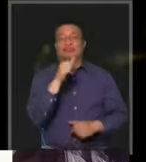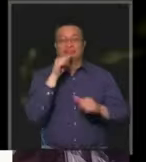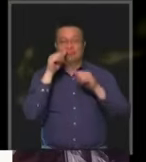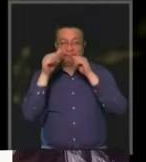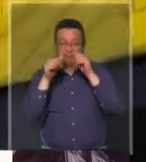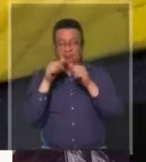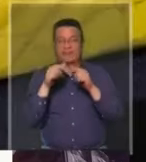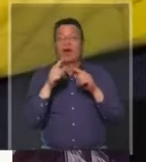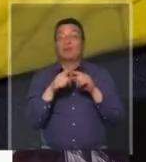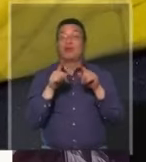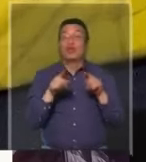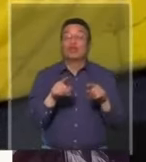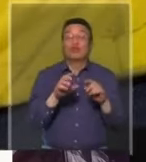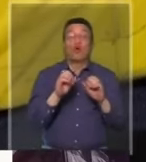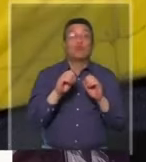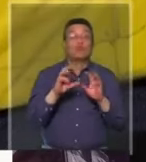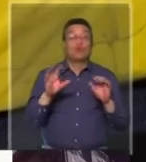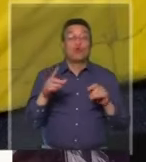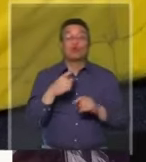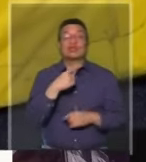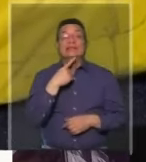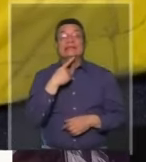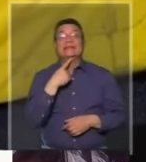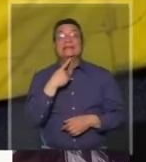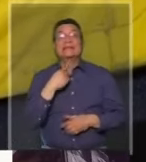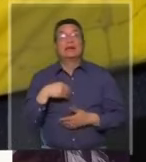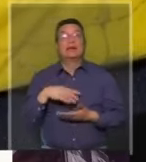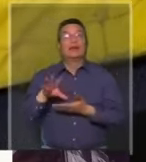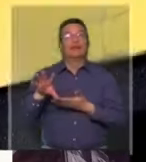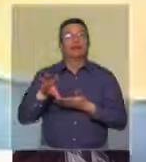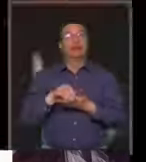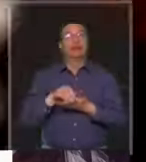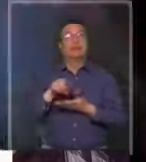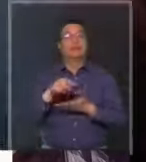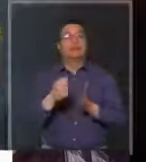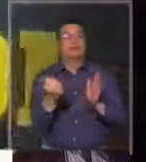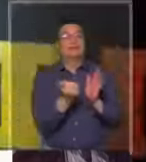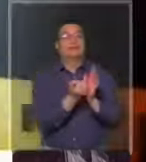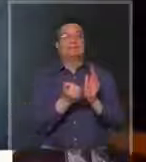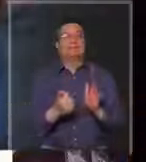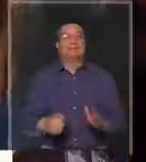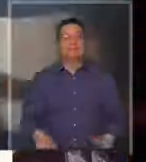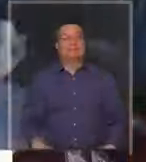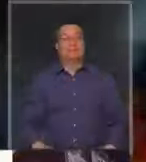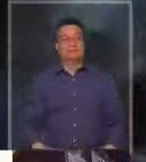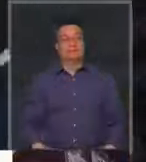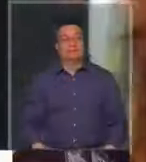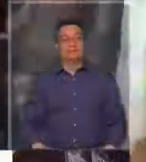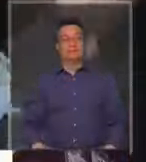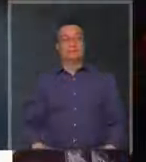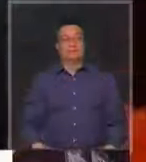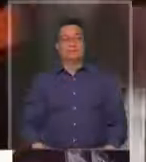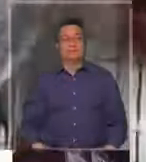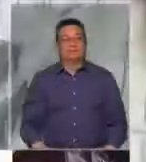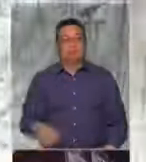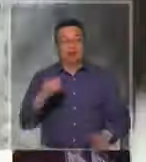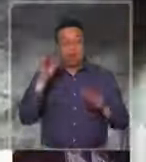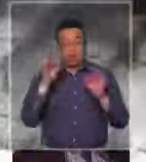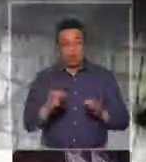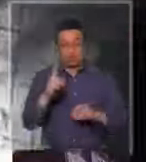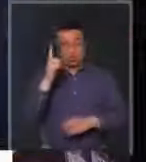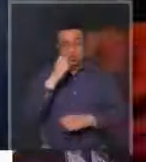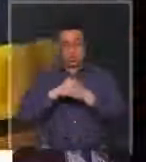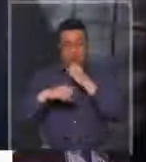Por ello muchos estarían interesados en imitar el producto original ha exactamente un año en